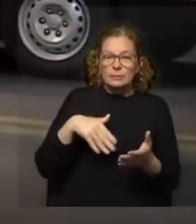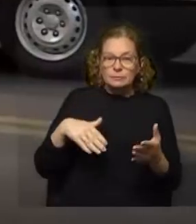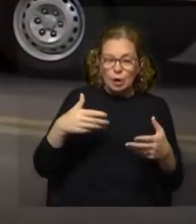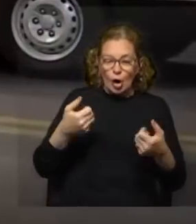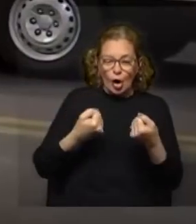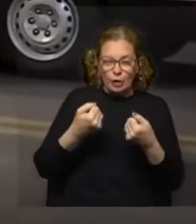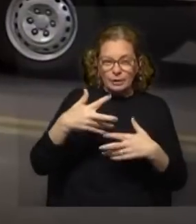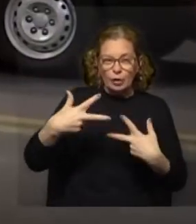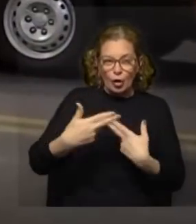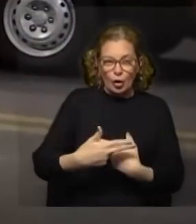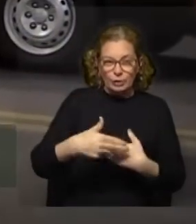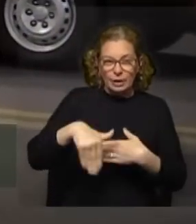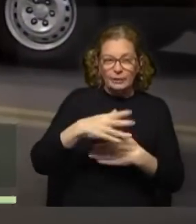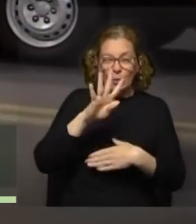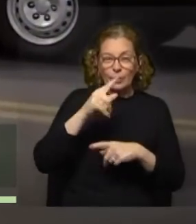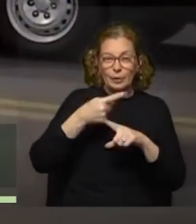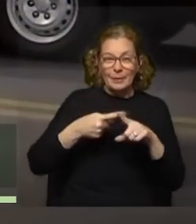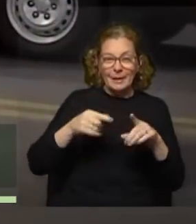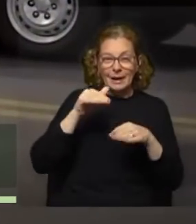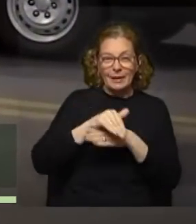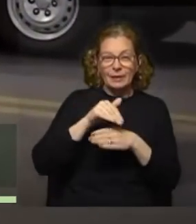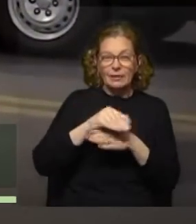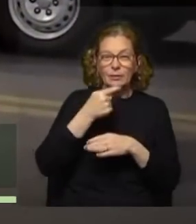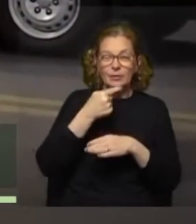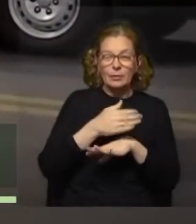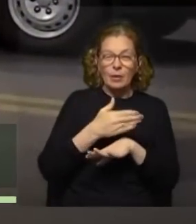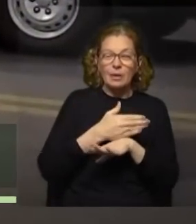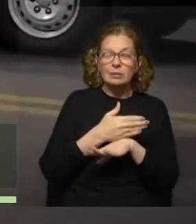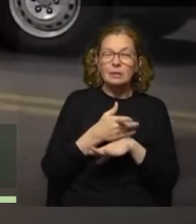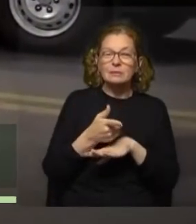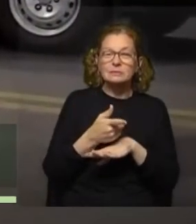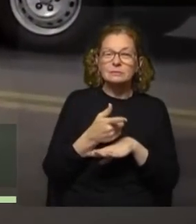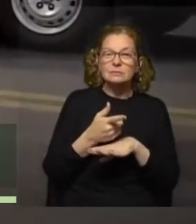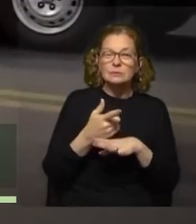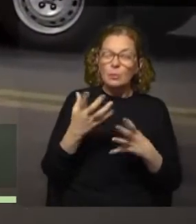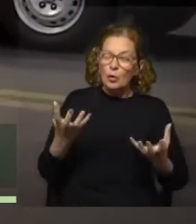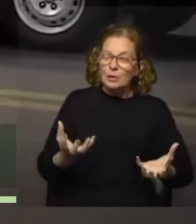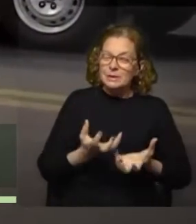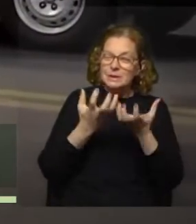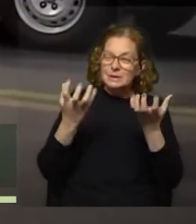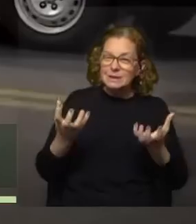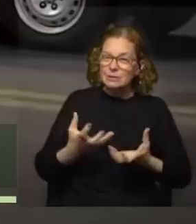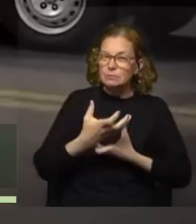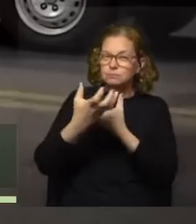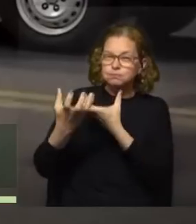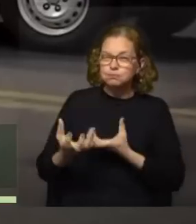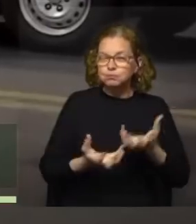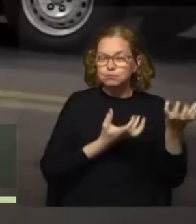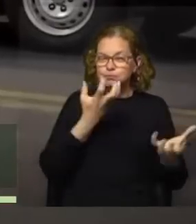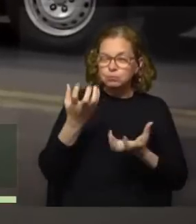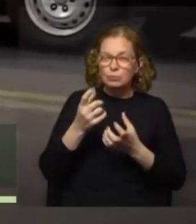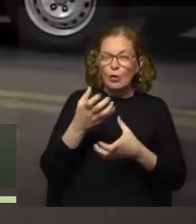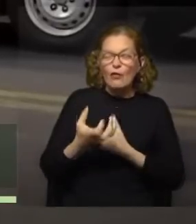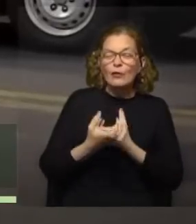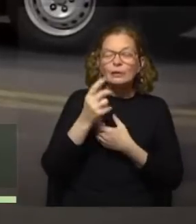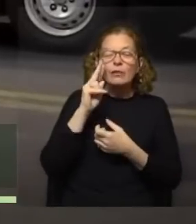aquí en 18 de julio desde las 4:30 de la tarde como le comentábamos se desató un episodio de incendio que aún los bomberos están tratando de